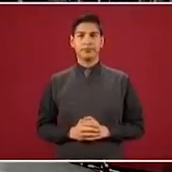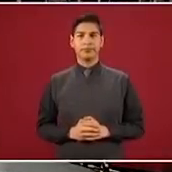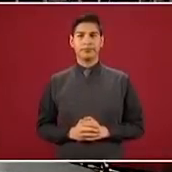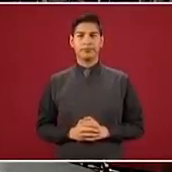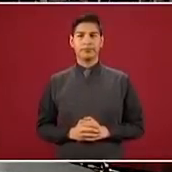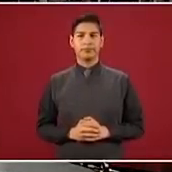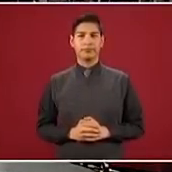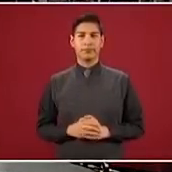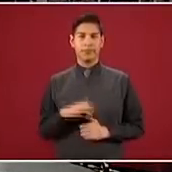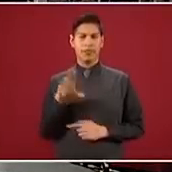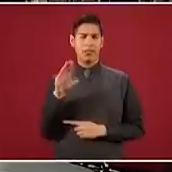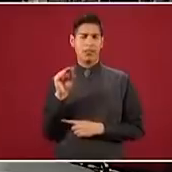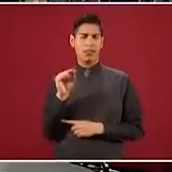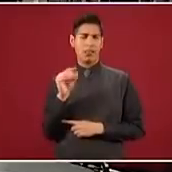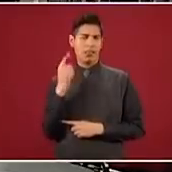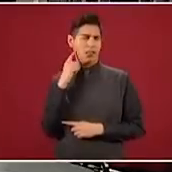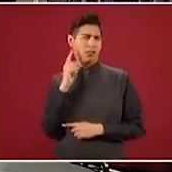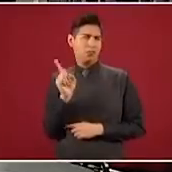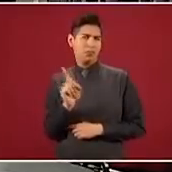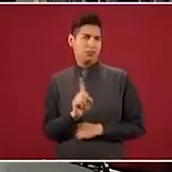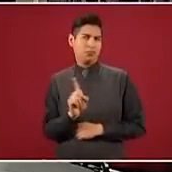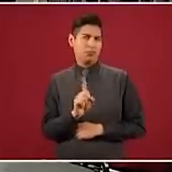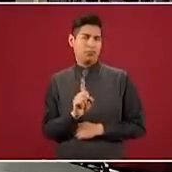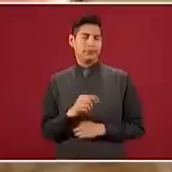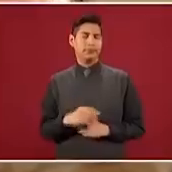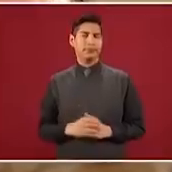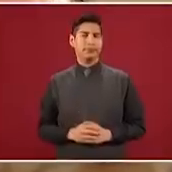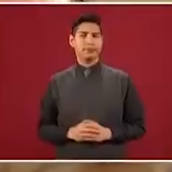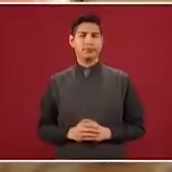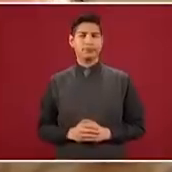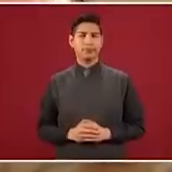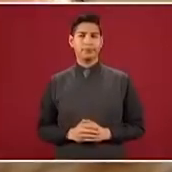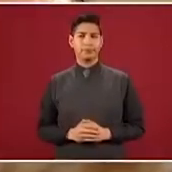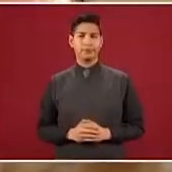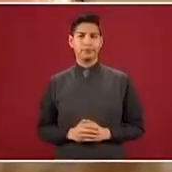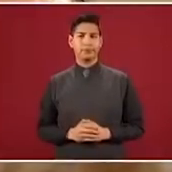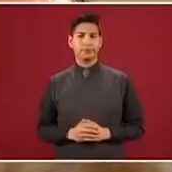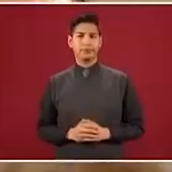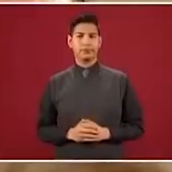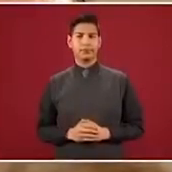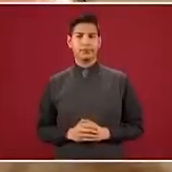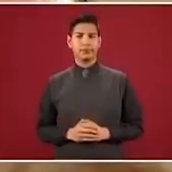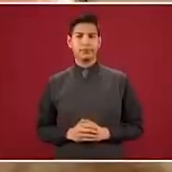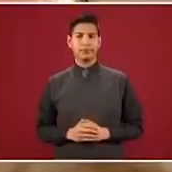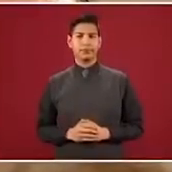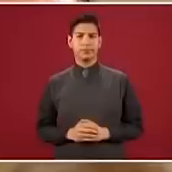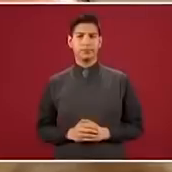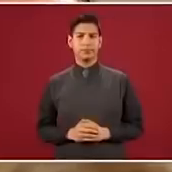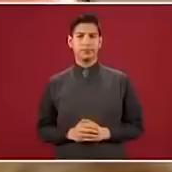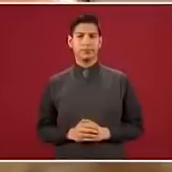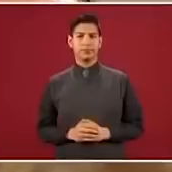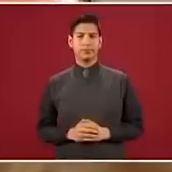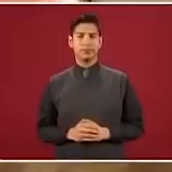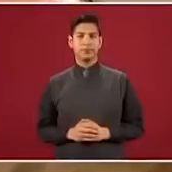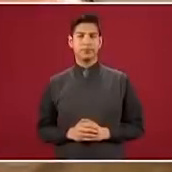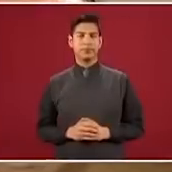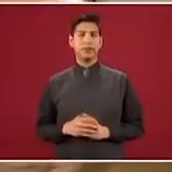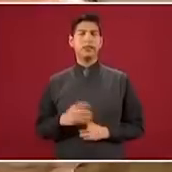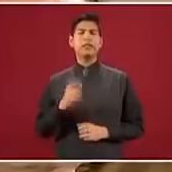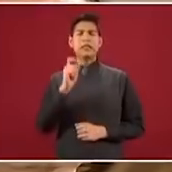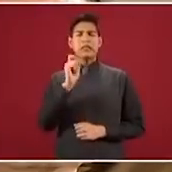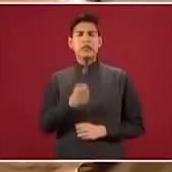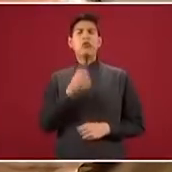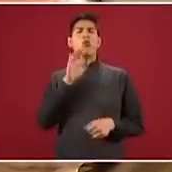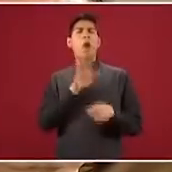20 enfermedades. Gracias. De gastos catastróficos. Entonces, quería saber qué enfermedades son y si